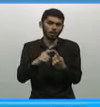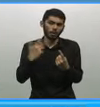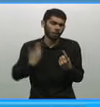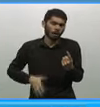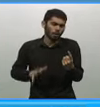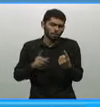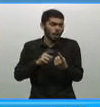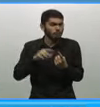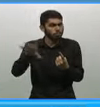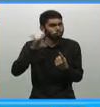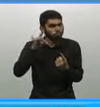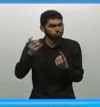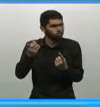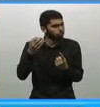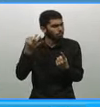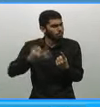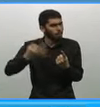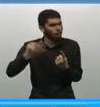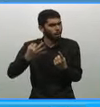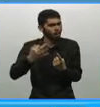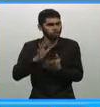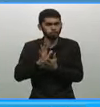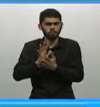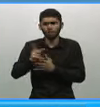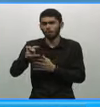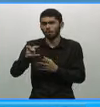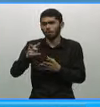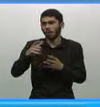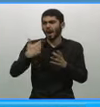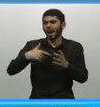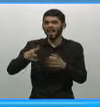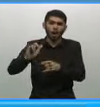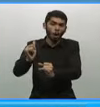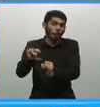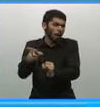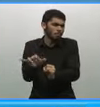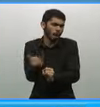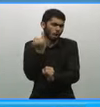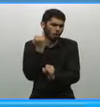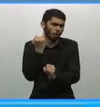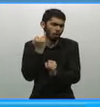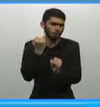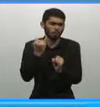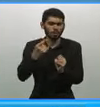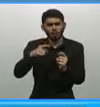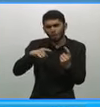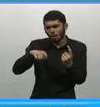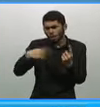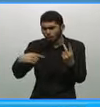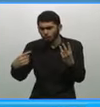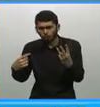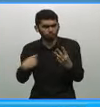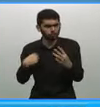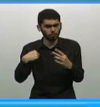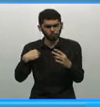dar porque es probablemente el futbolista juvenil más destacado que tiene Argentina, el resto de los futbolistas son jugadores